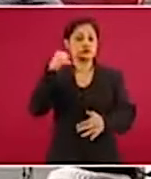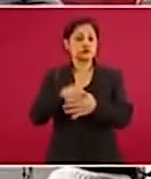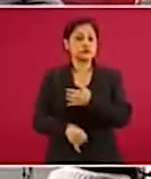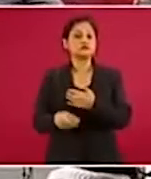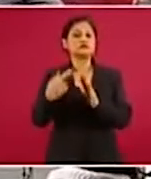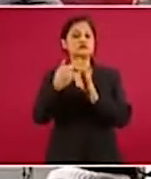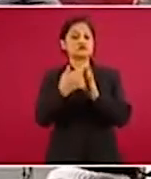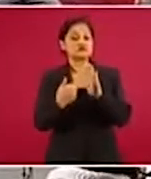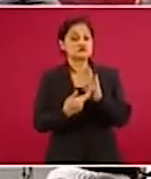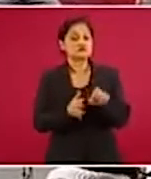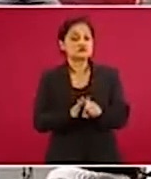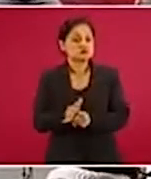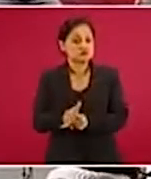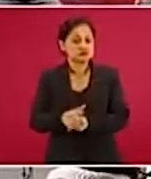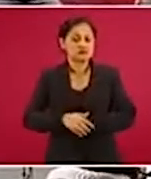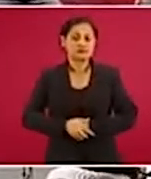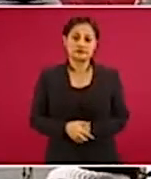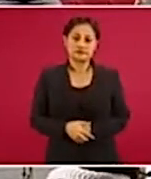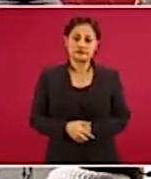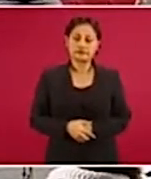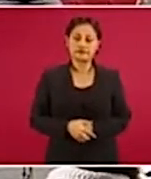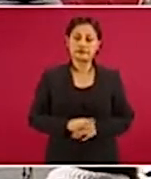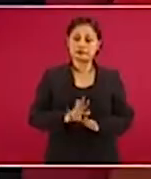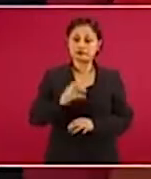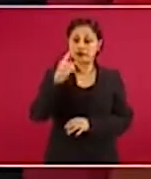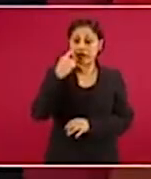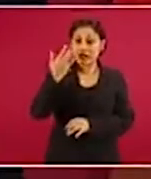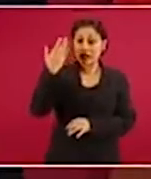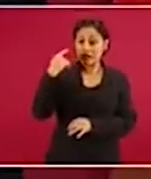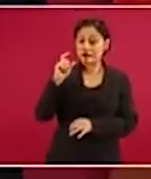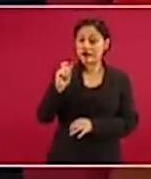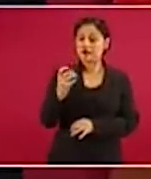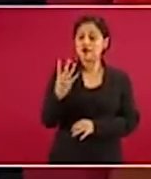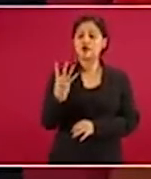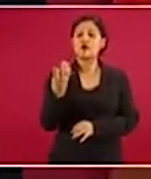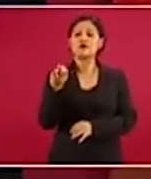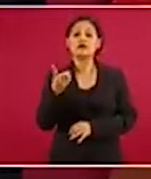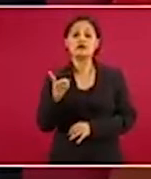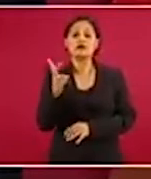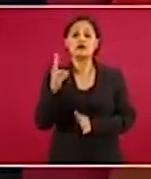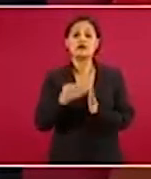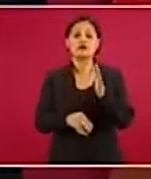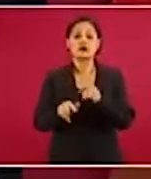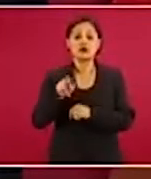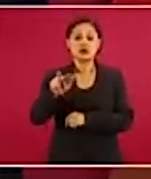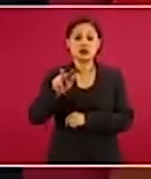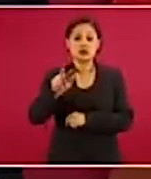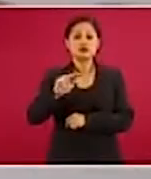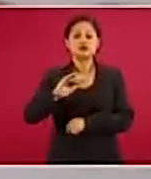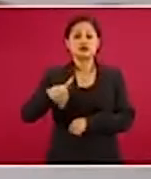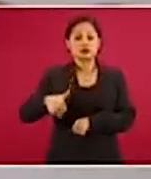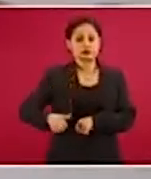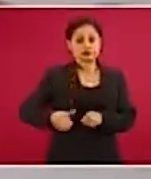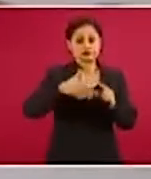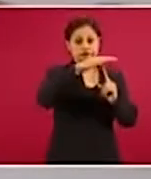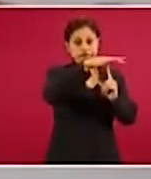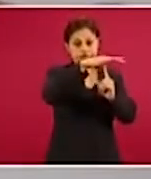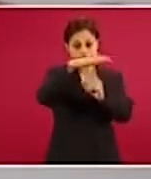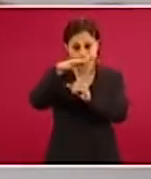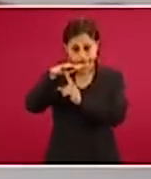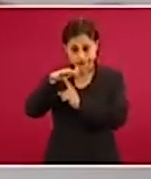el día 24 de diciembre de 2018 el día del accidente el helicóptero extra